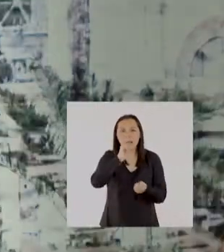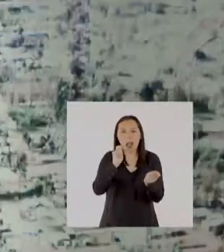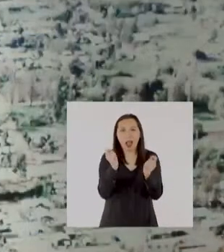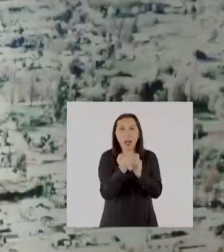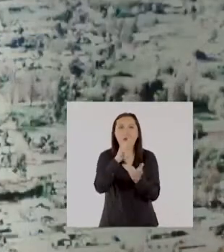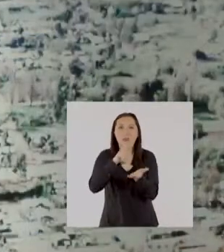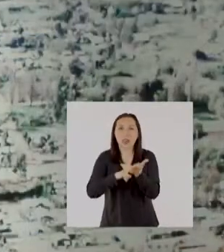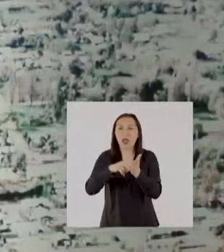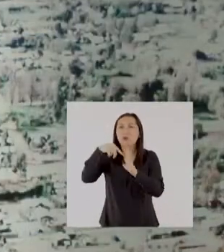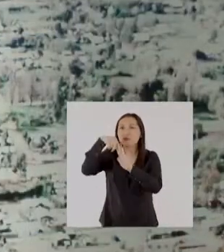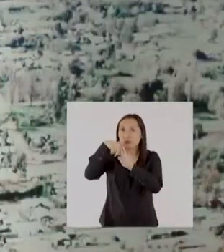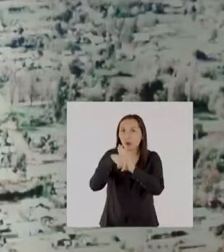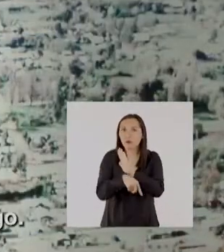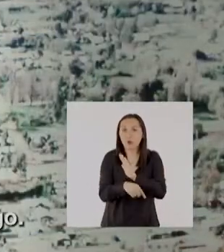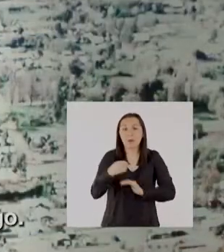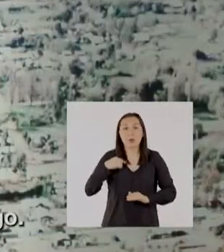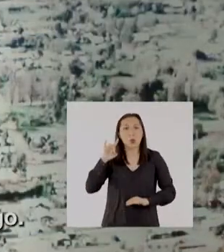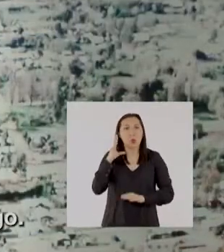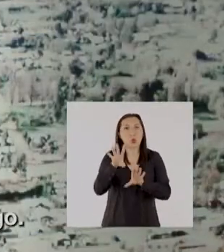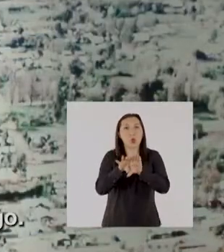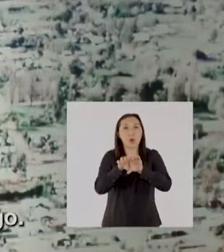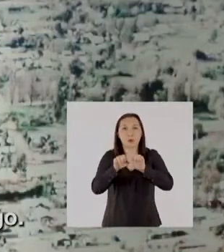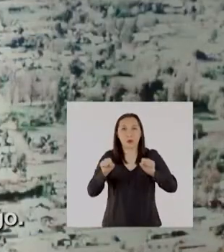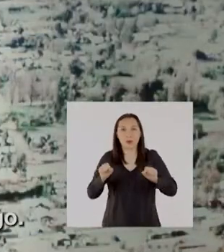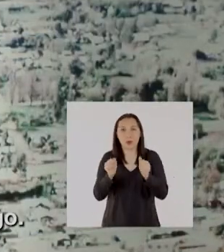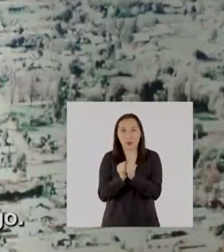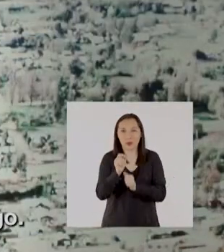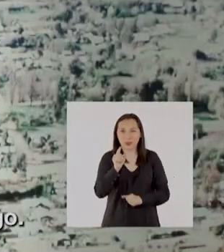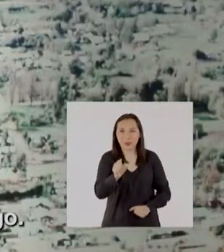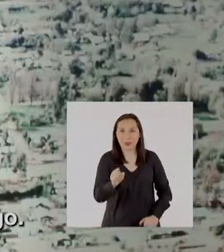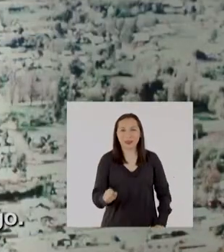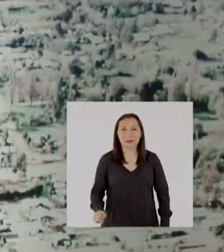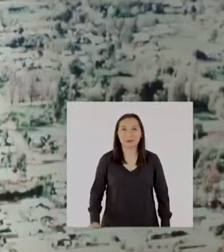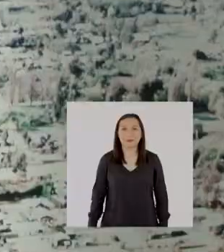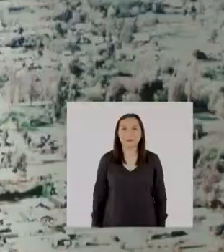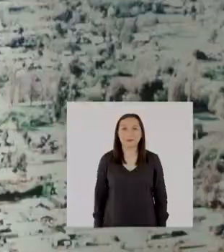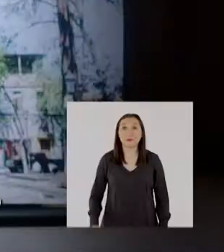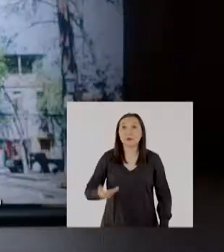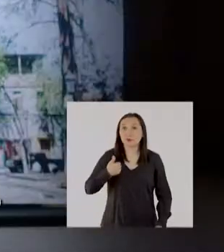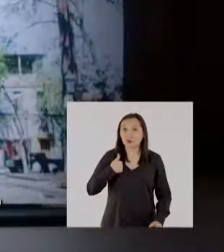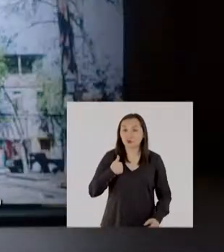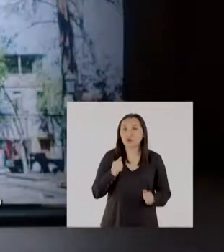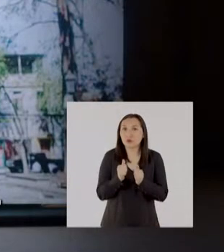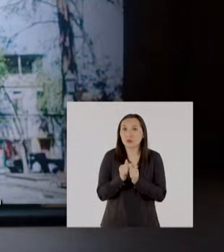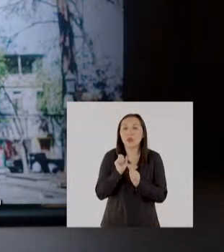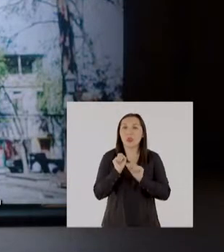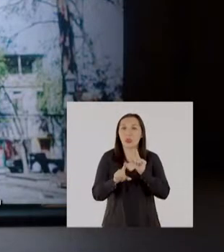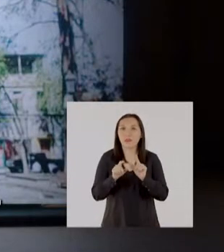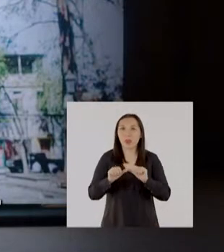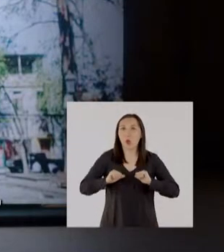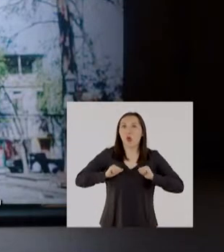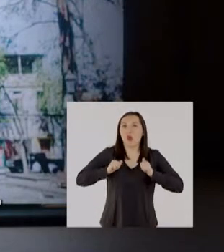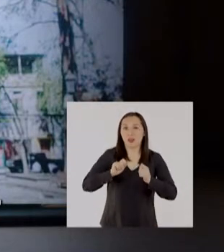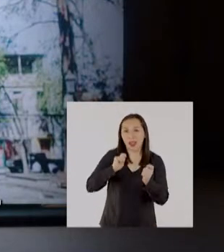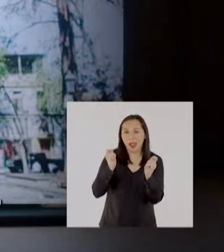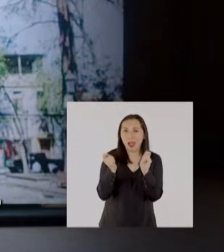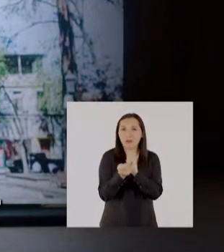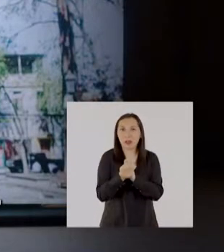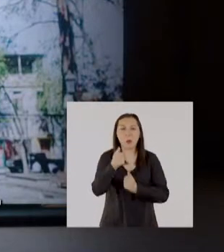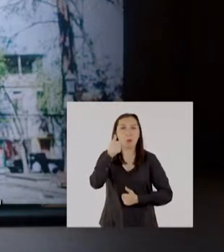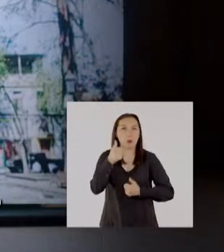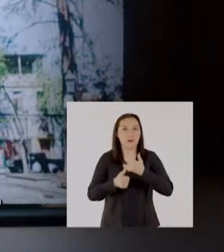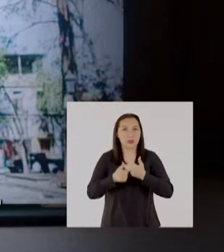que busca cambios reales y profundos porque mi único compromiso es contigo estoy para defenderte con juventud